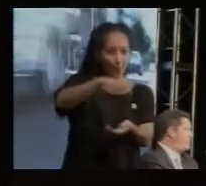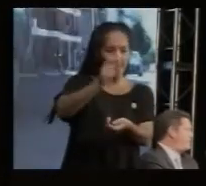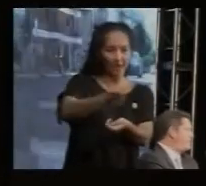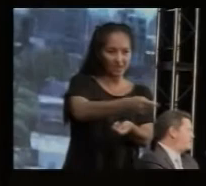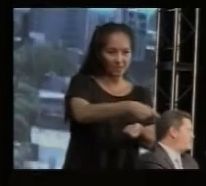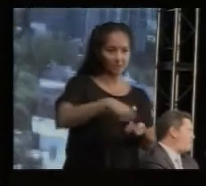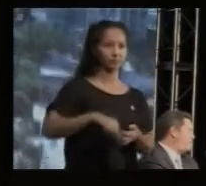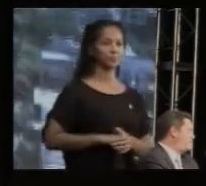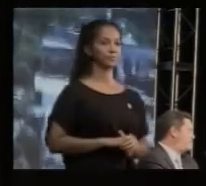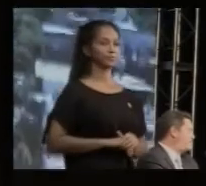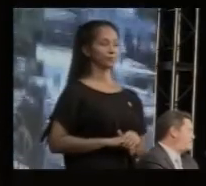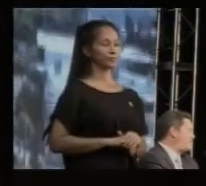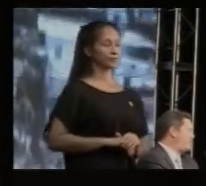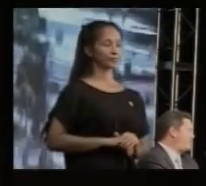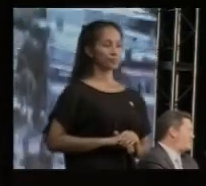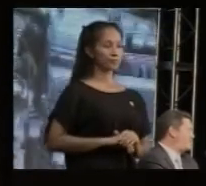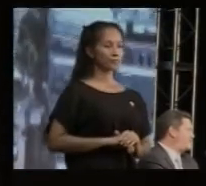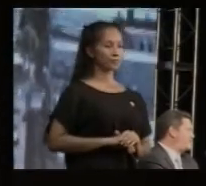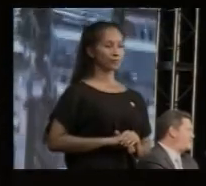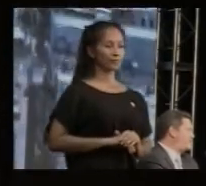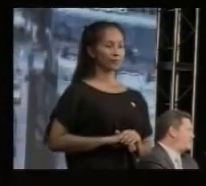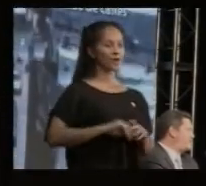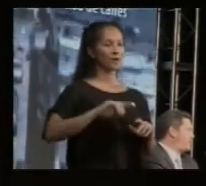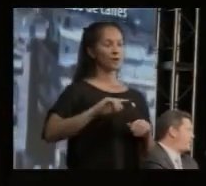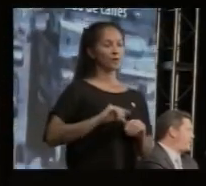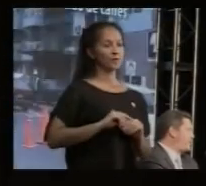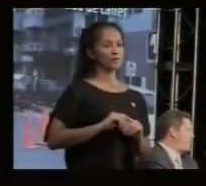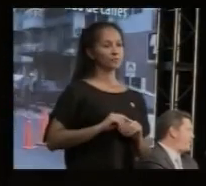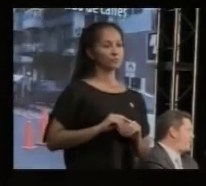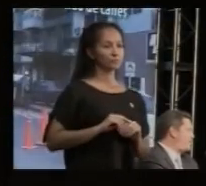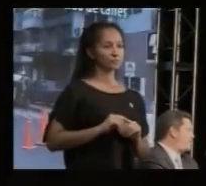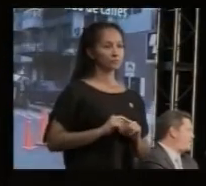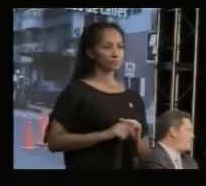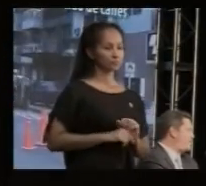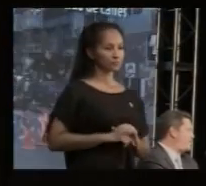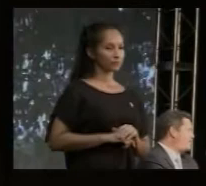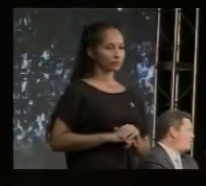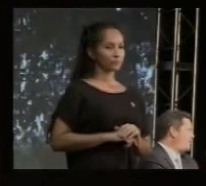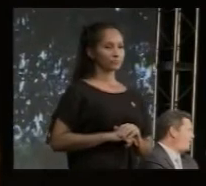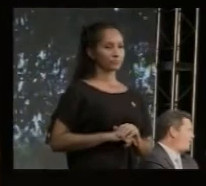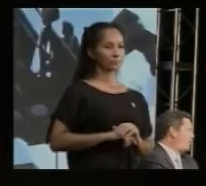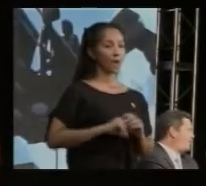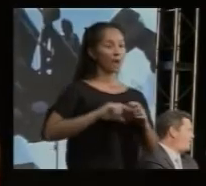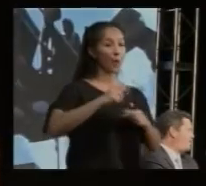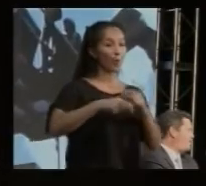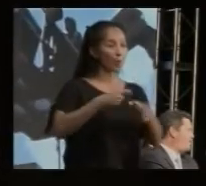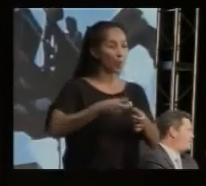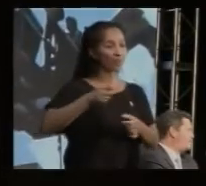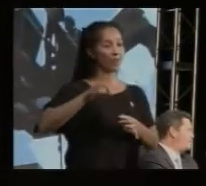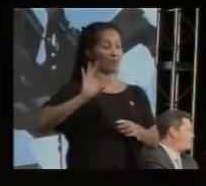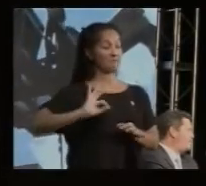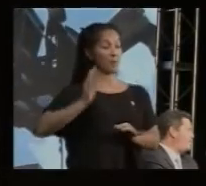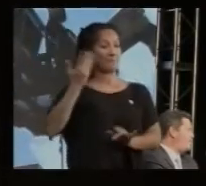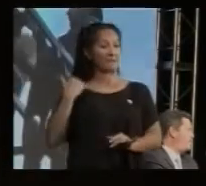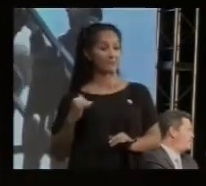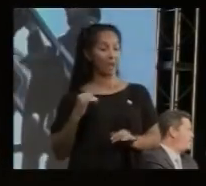heredadas, sin contar que mensualmente se nos quita de la coparticipación la cuota de una vieja deuda ya consolidada que